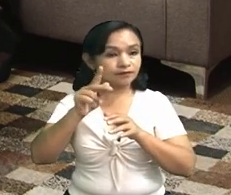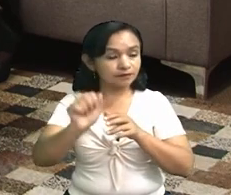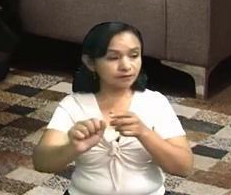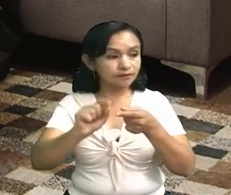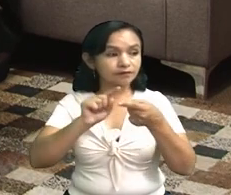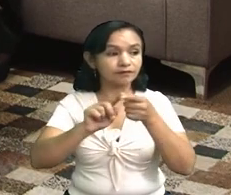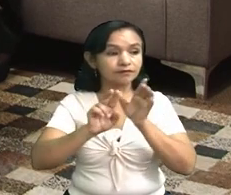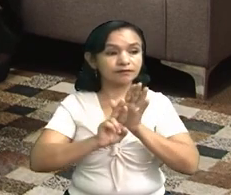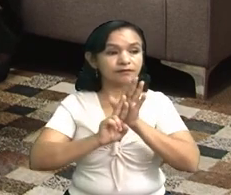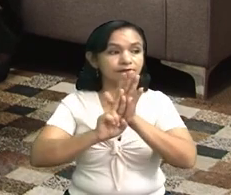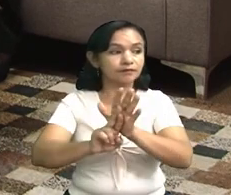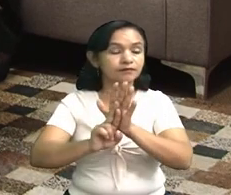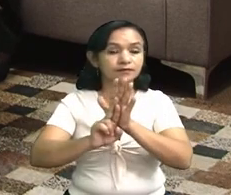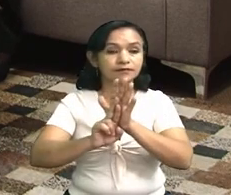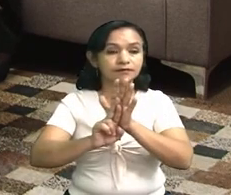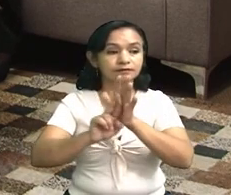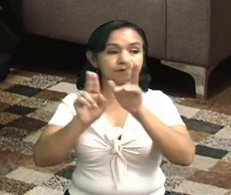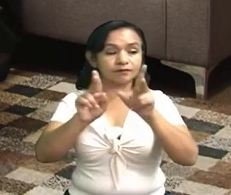representante del Parlamento